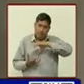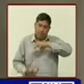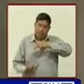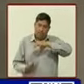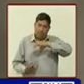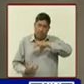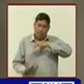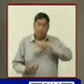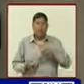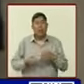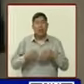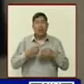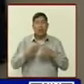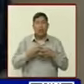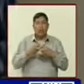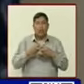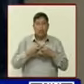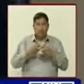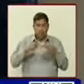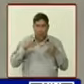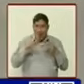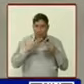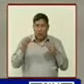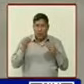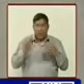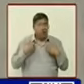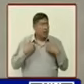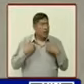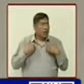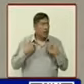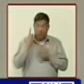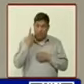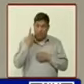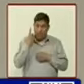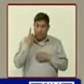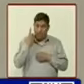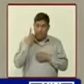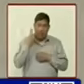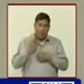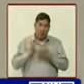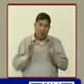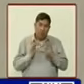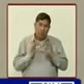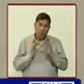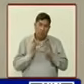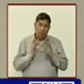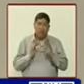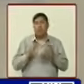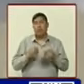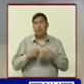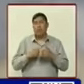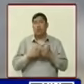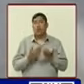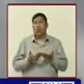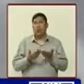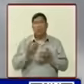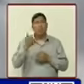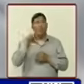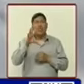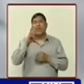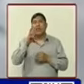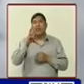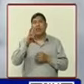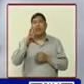carga. Esa celda de carga es un instrumento electrónico. Tenemos una de estas celdas de carga en cada uno de los pendolones, que son